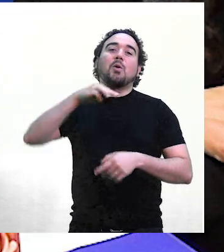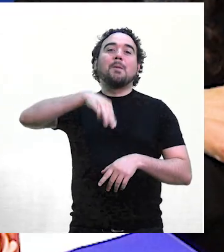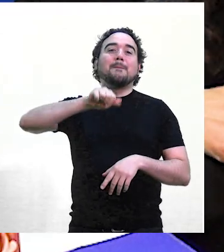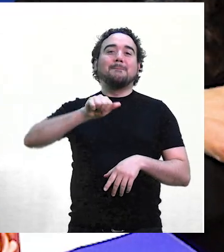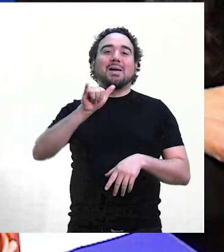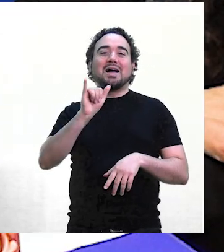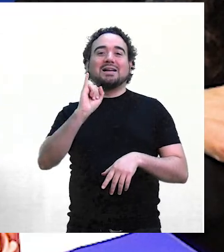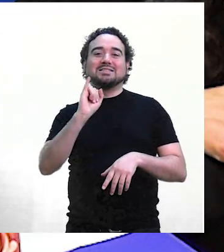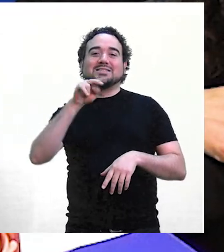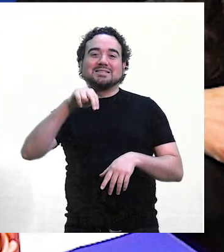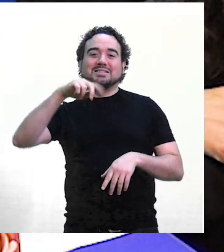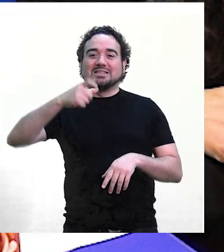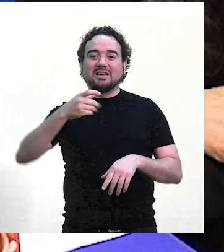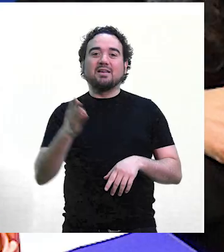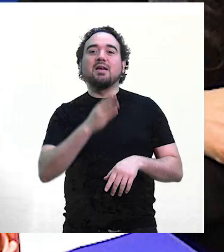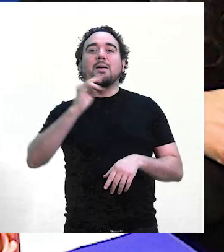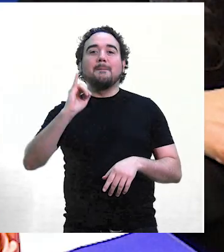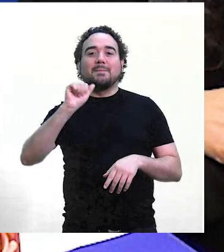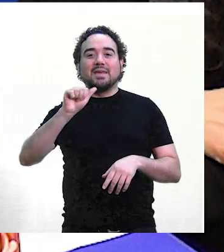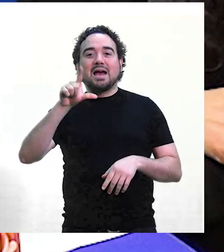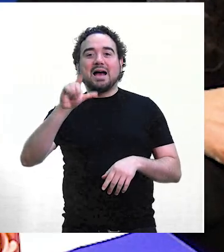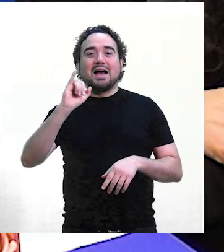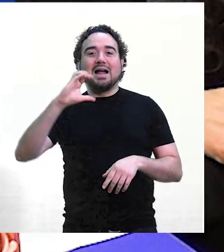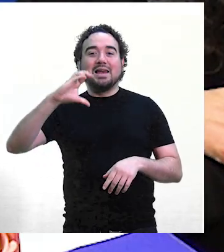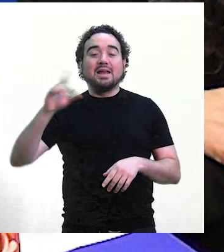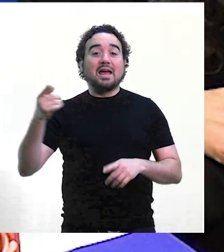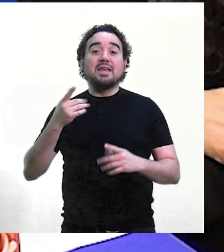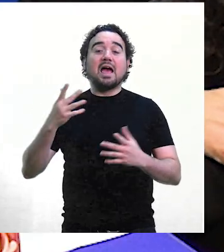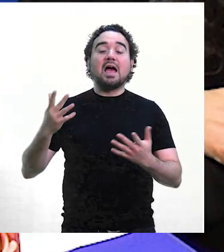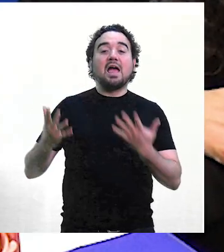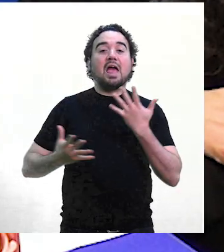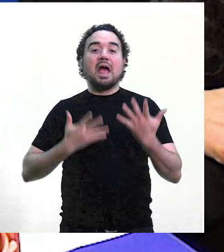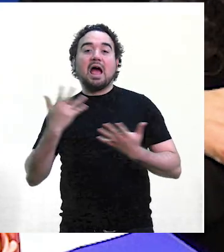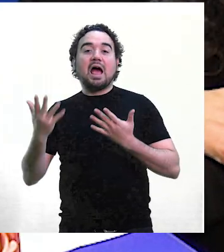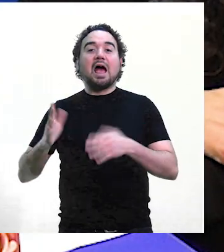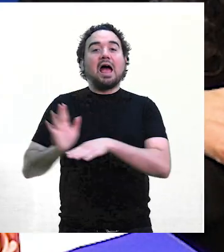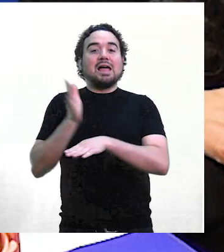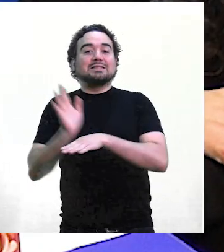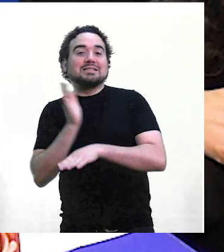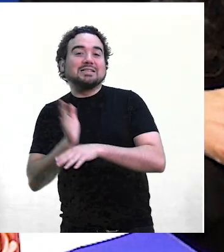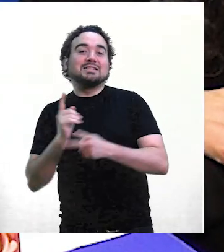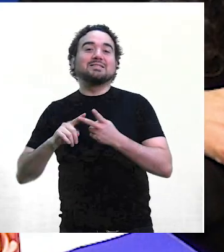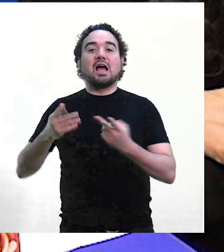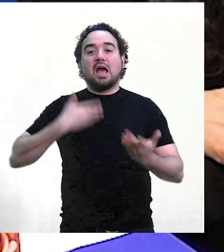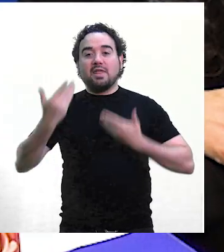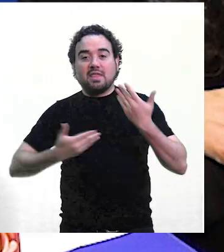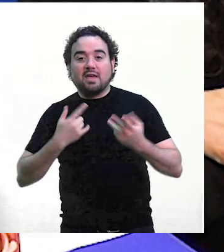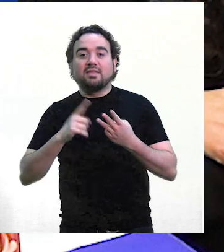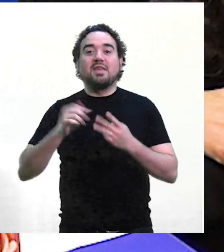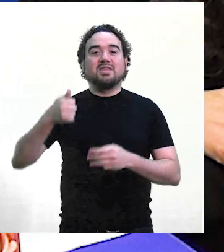aquí lo tengo escrito, Mayim Bialik, que no sé si la conocen, que es una actriz, es cantante, es escritora,